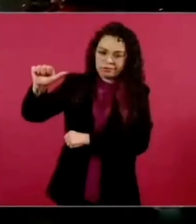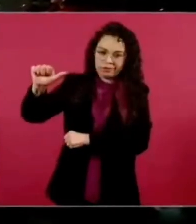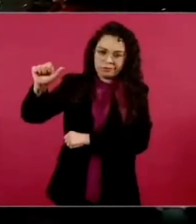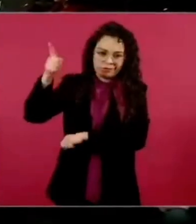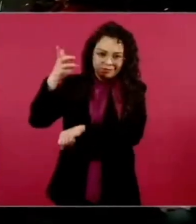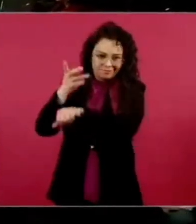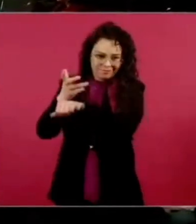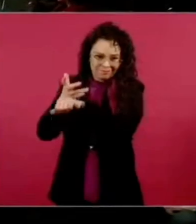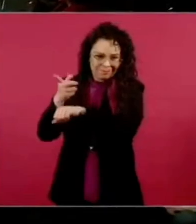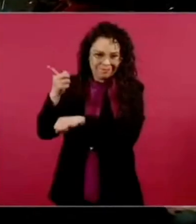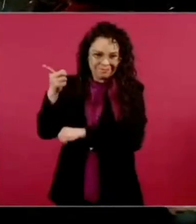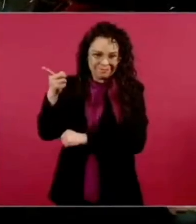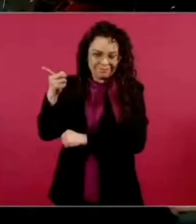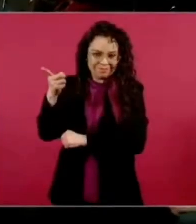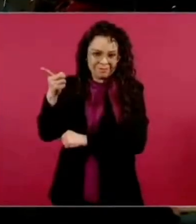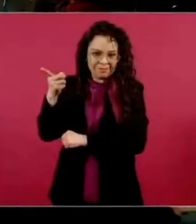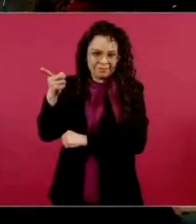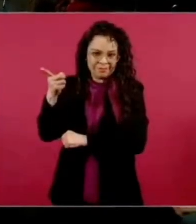un